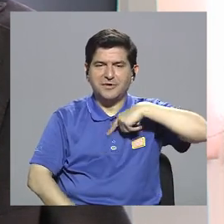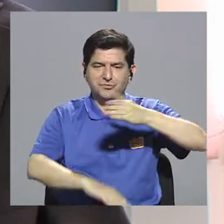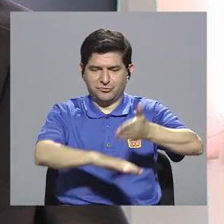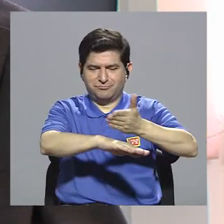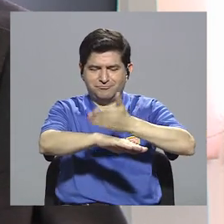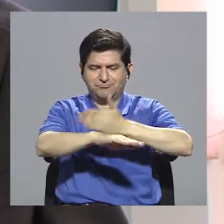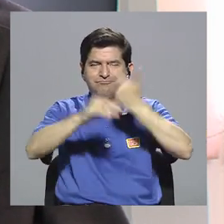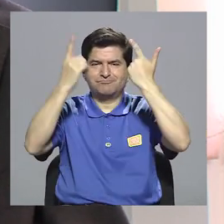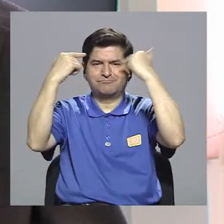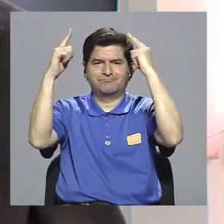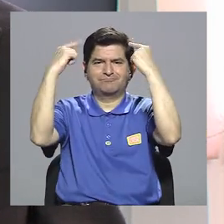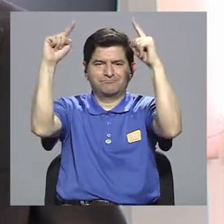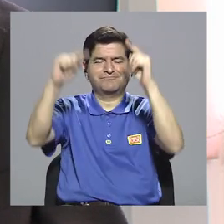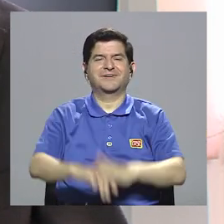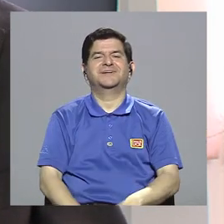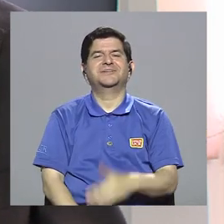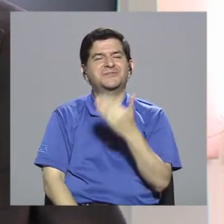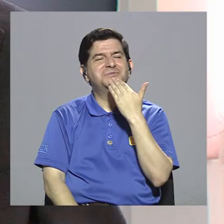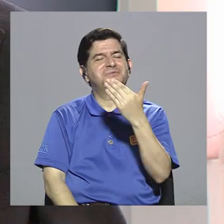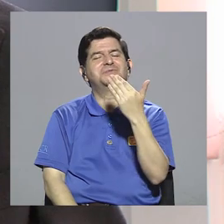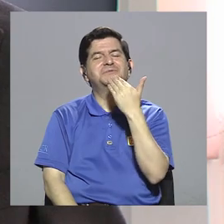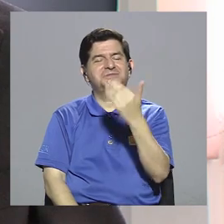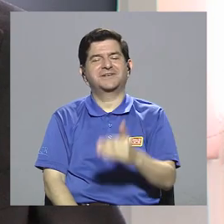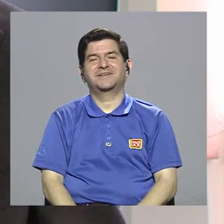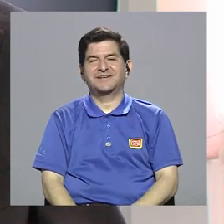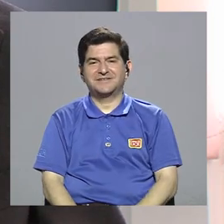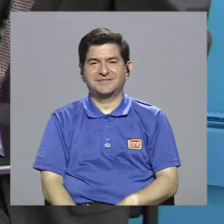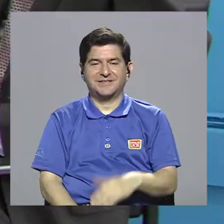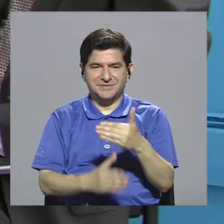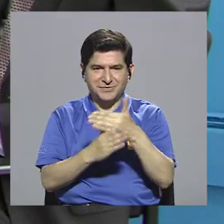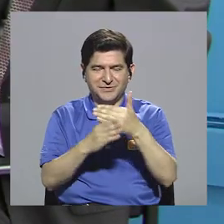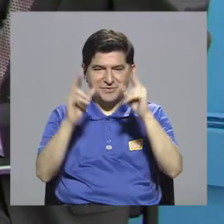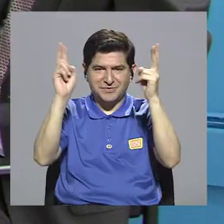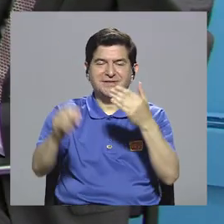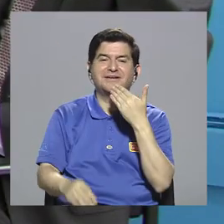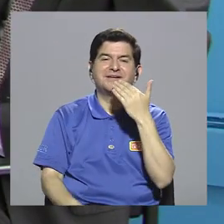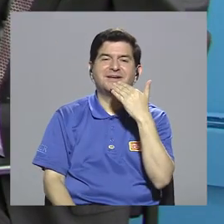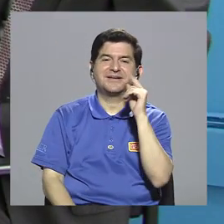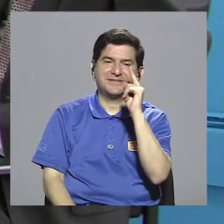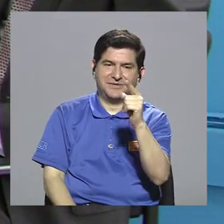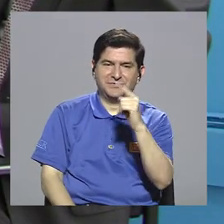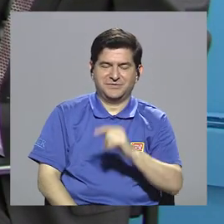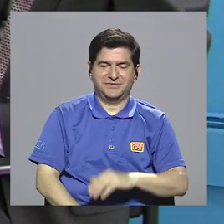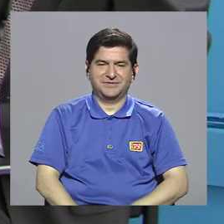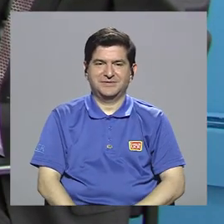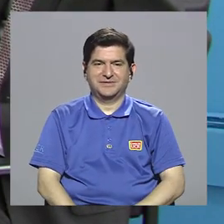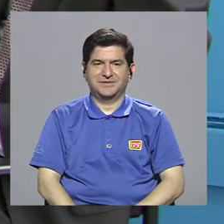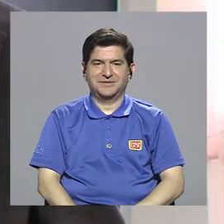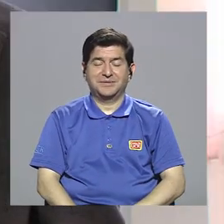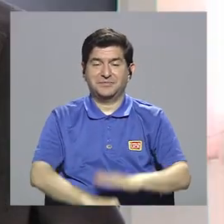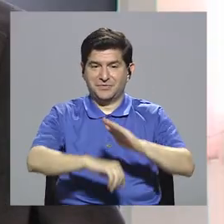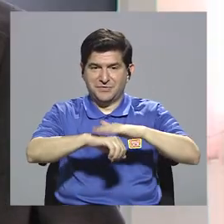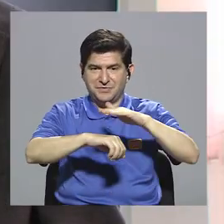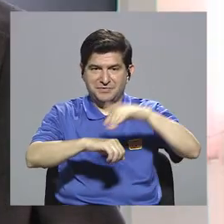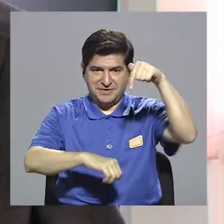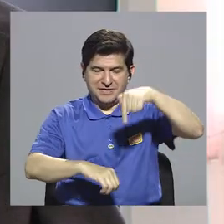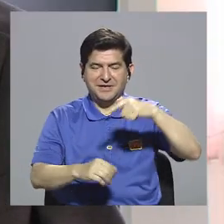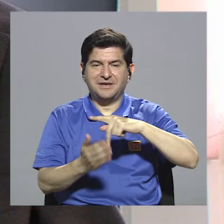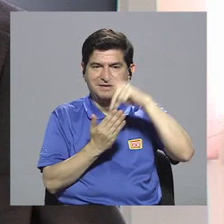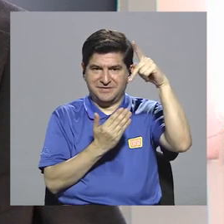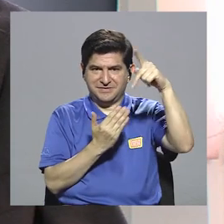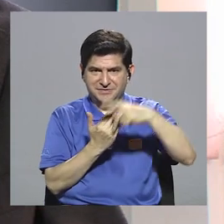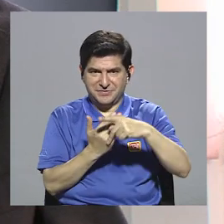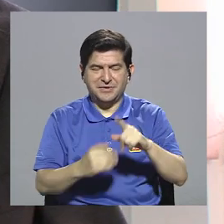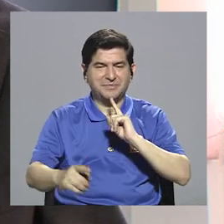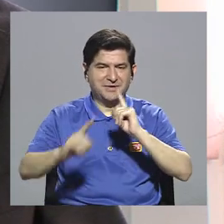y así podemos avanzar digamos de manera más efectiva muchísimas gracias por compartir este tema con nosotras no muchas gracias a usted